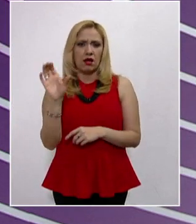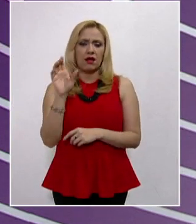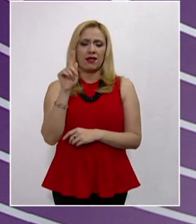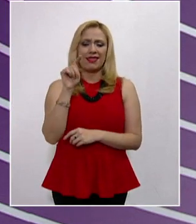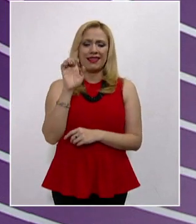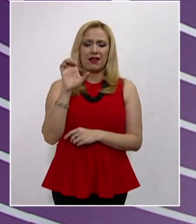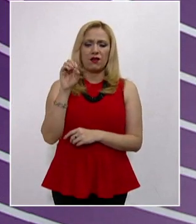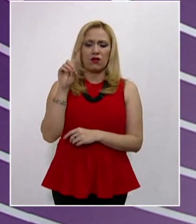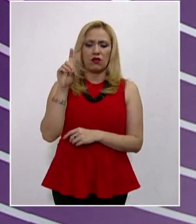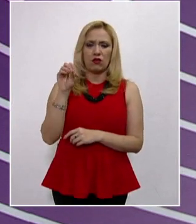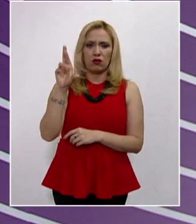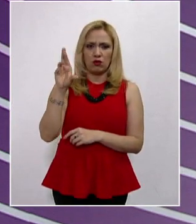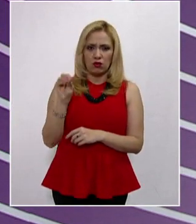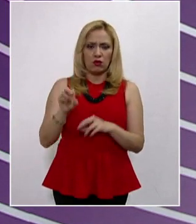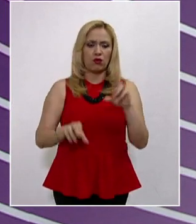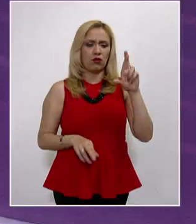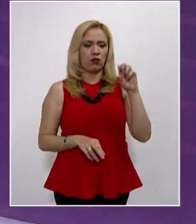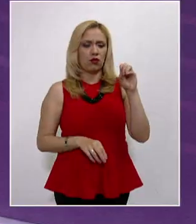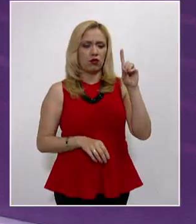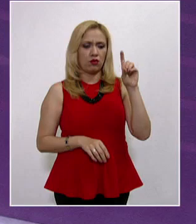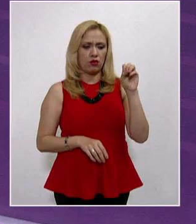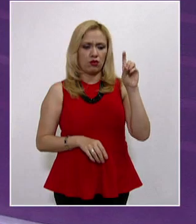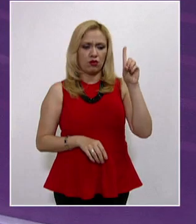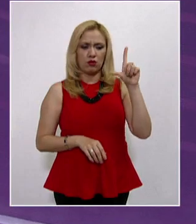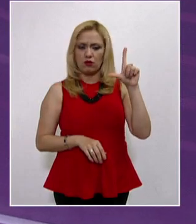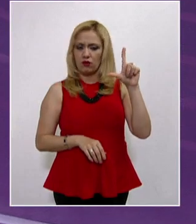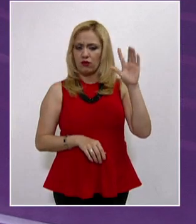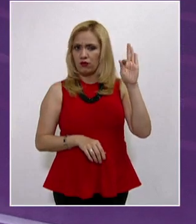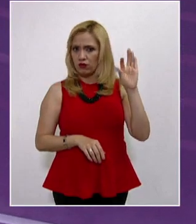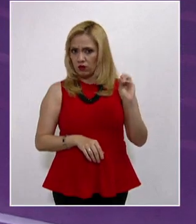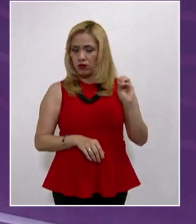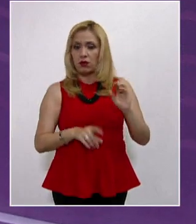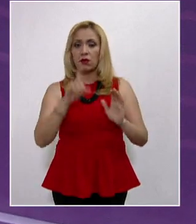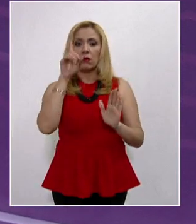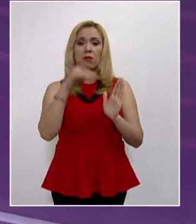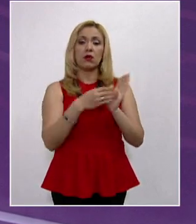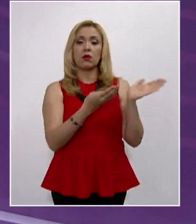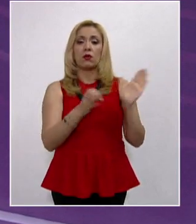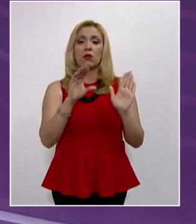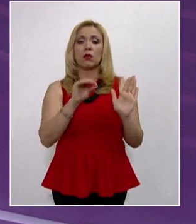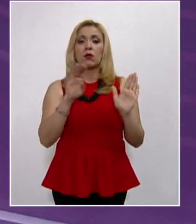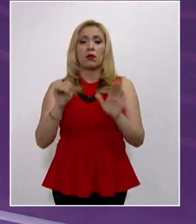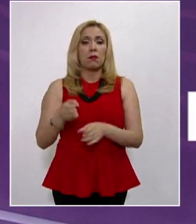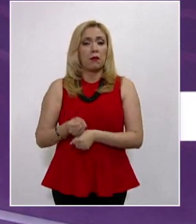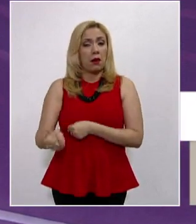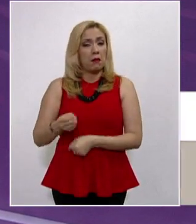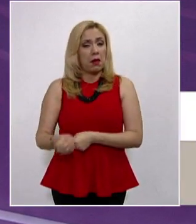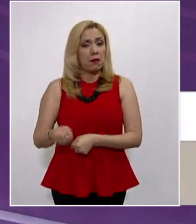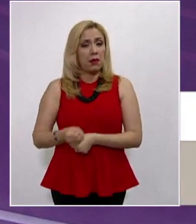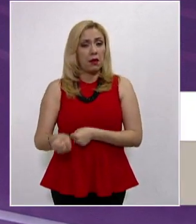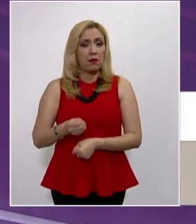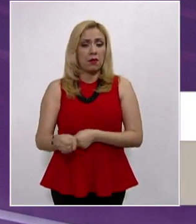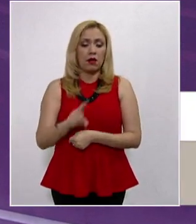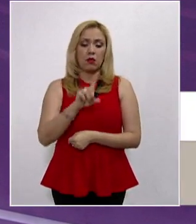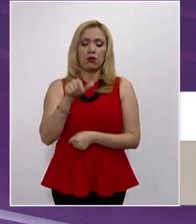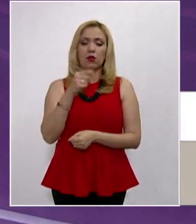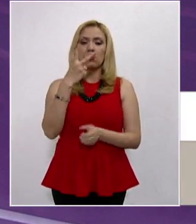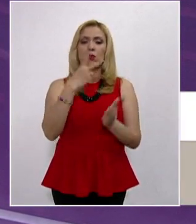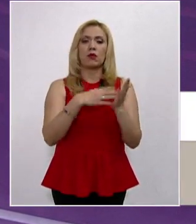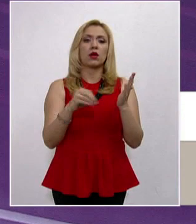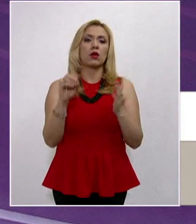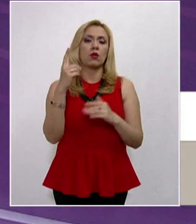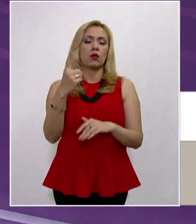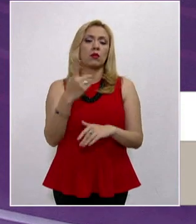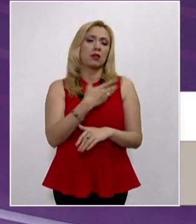que fueron torturados en 1999, después liberados por razones humanitarias en el 2001